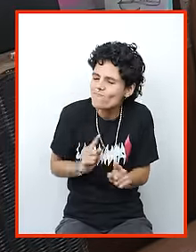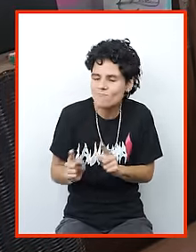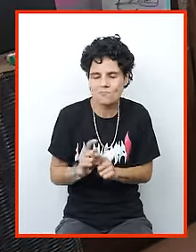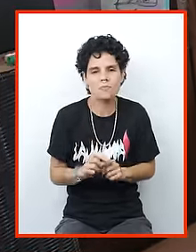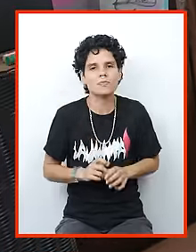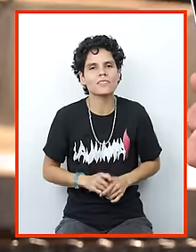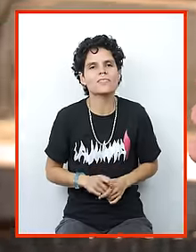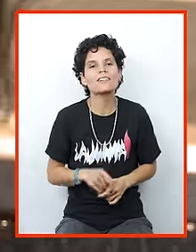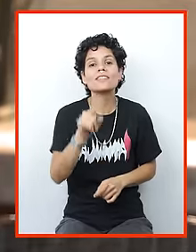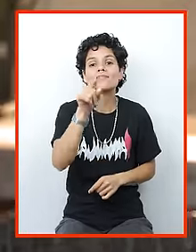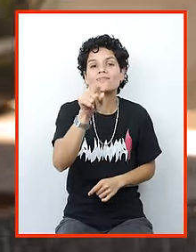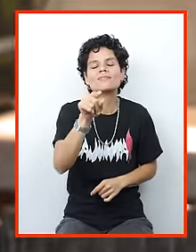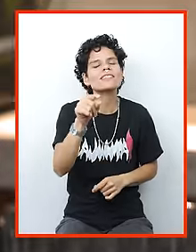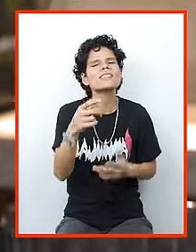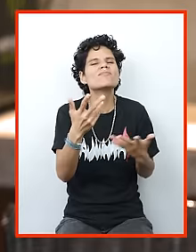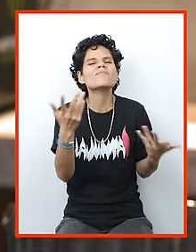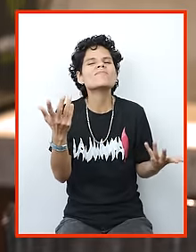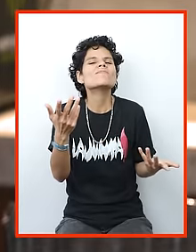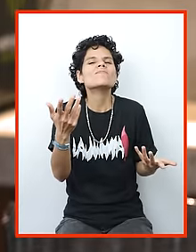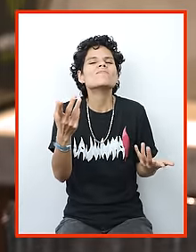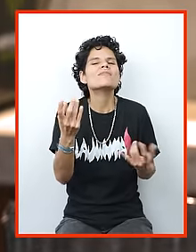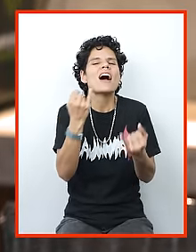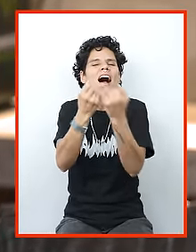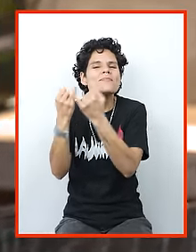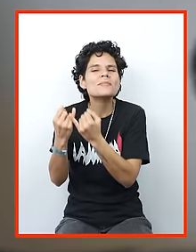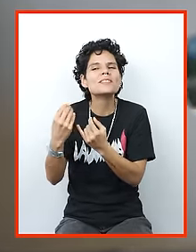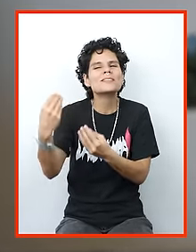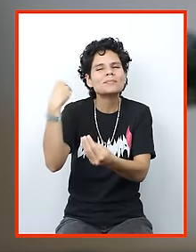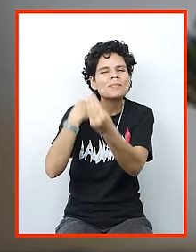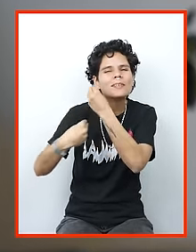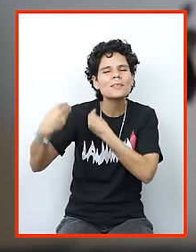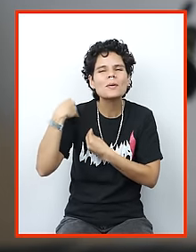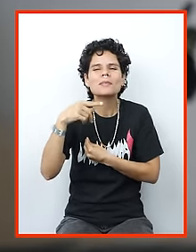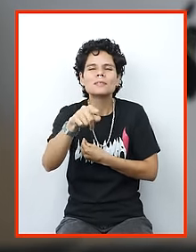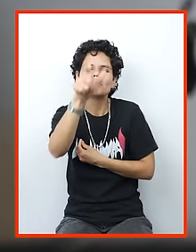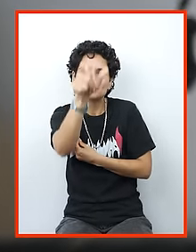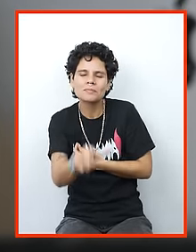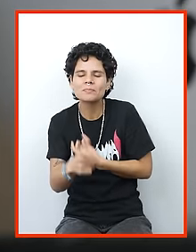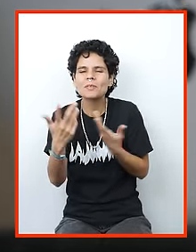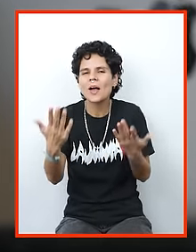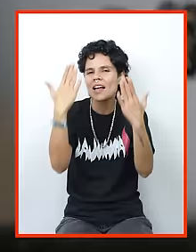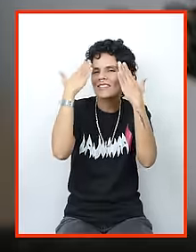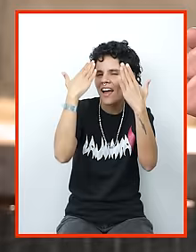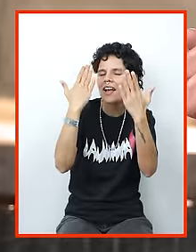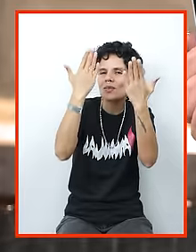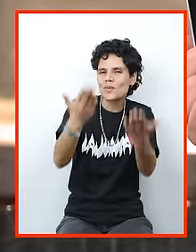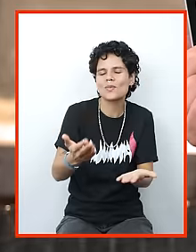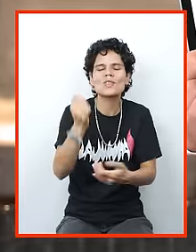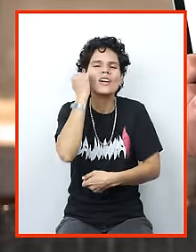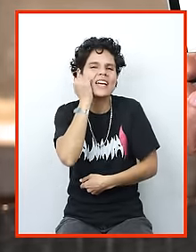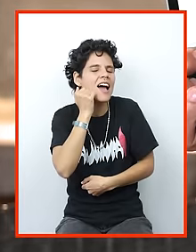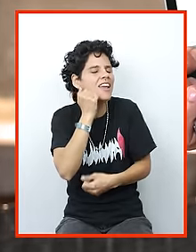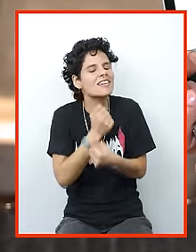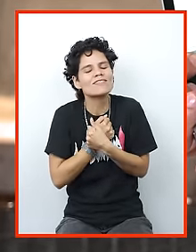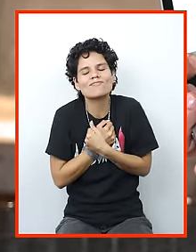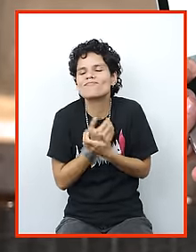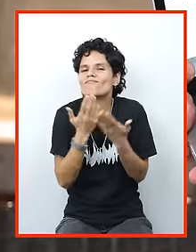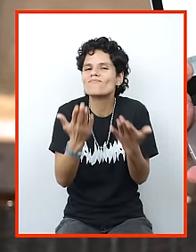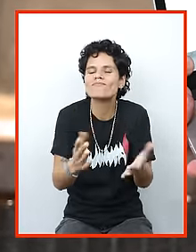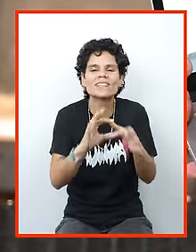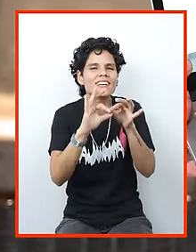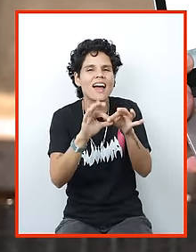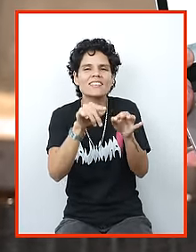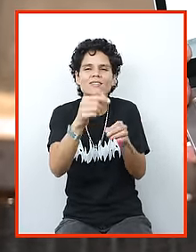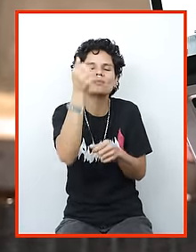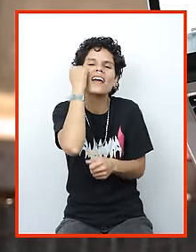Supe de ti por amistades y quería mandarte un saludo, decirte que te quiero mucho, que gracias por todo